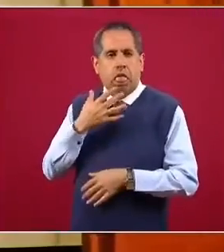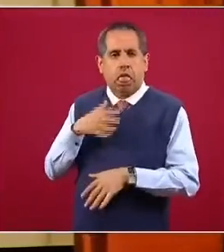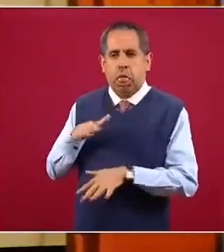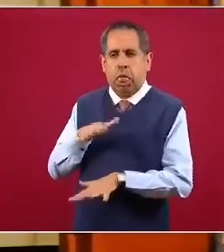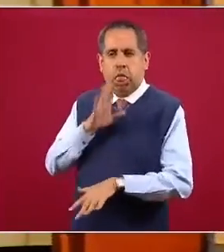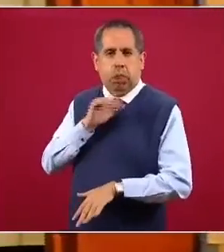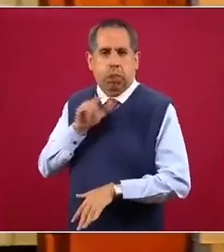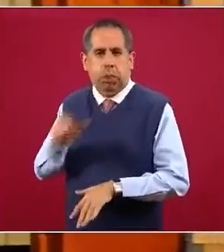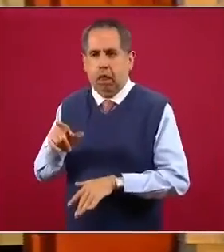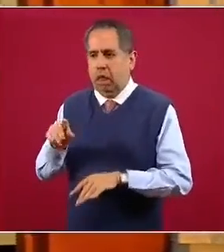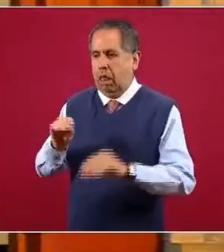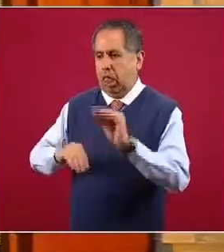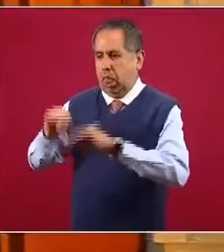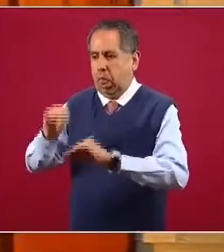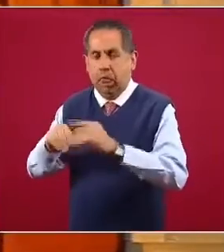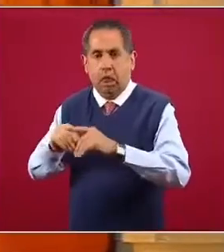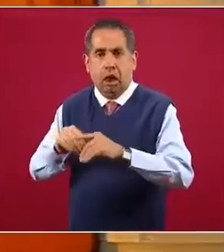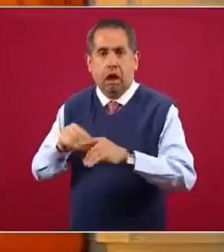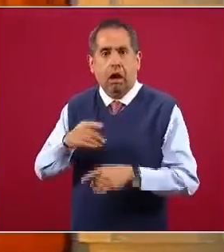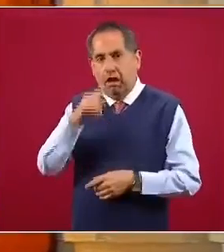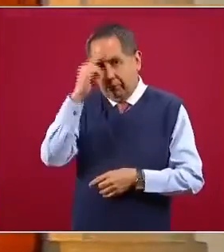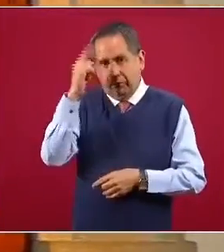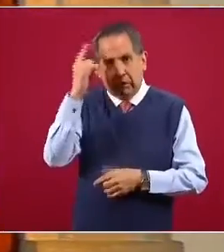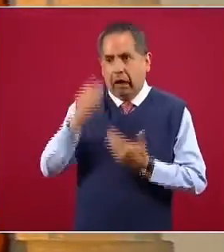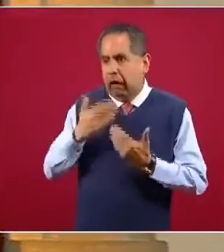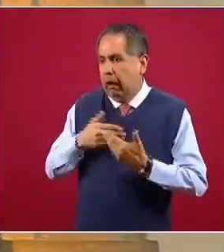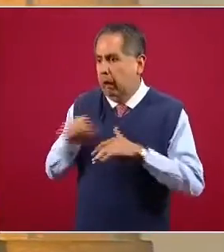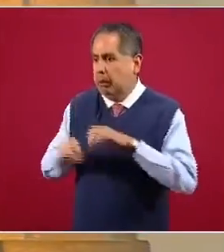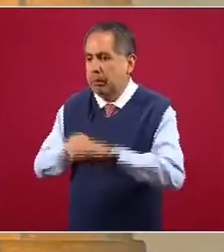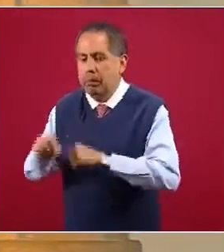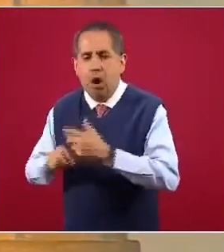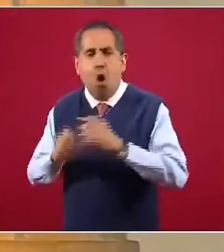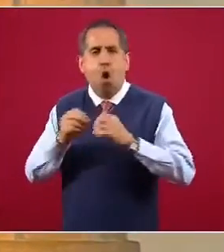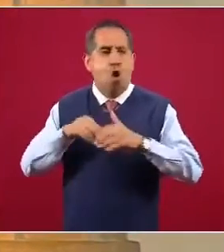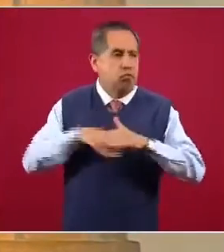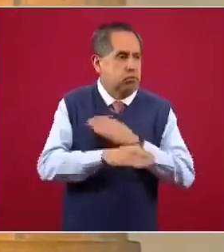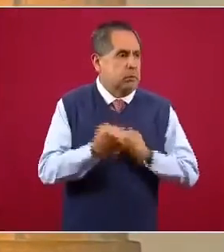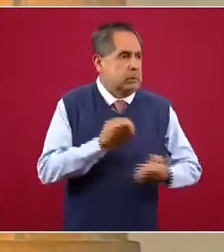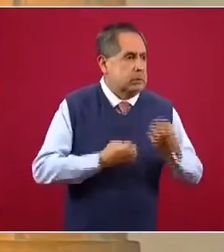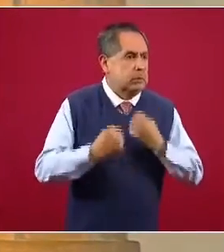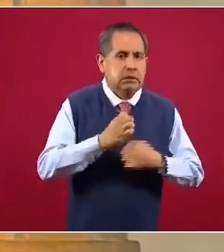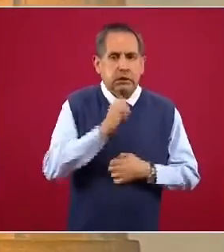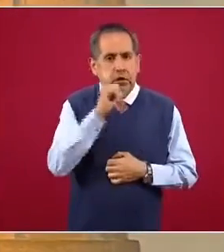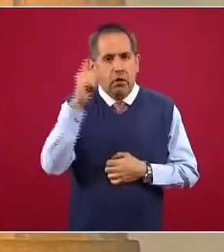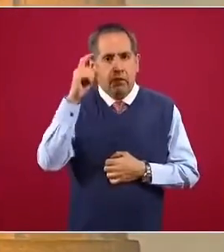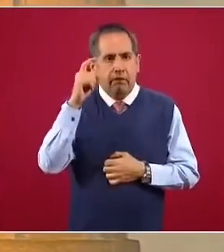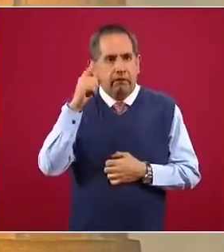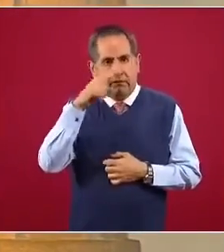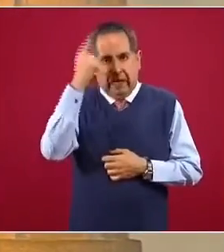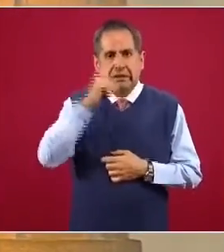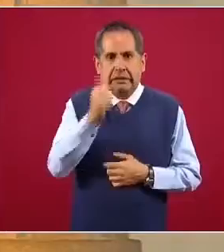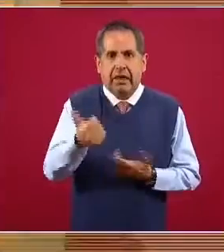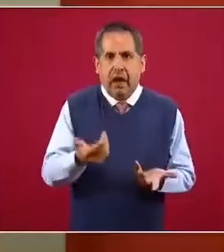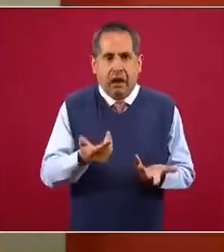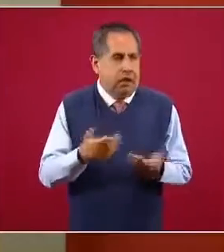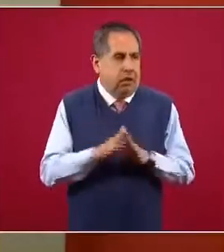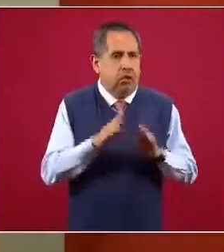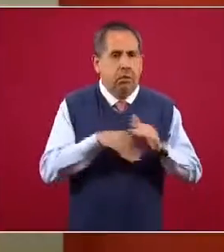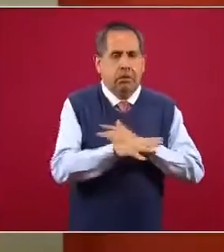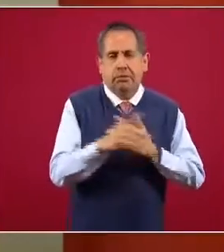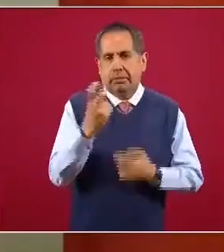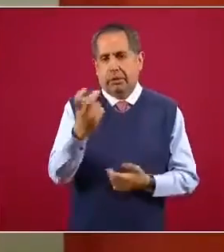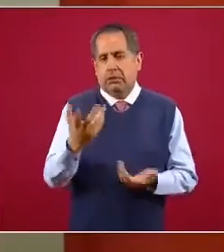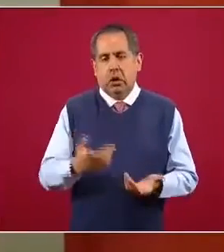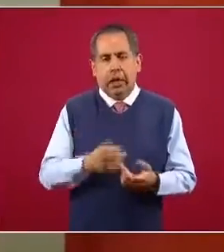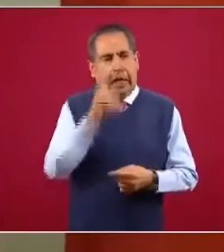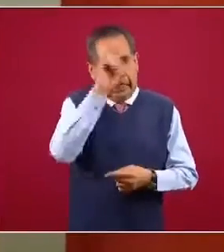alimentos ultraprocesados, y también el acceso para hacer actividad física tampoco es fácil. Entonces tenemos un ambiente que lo más